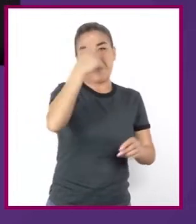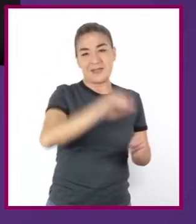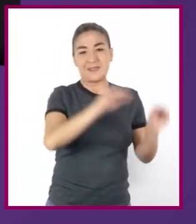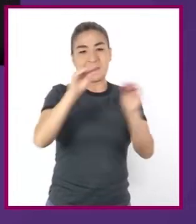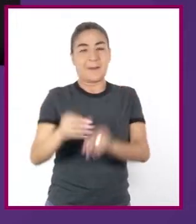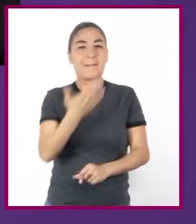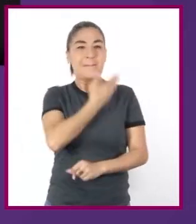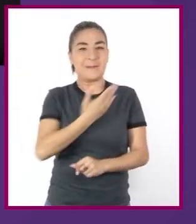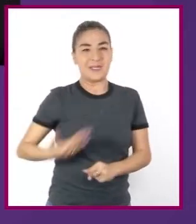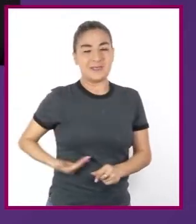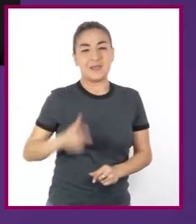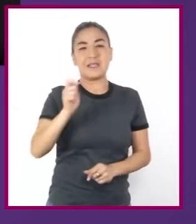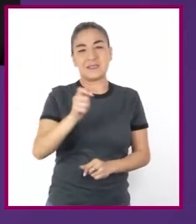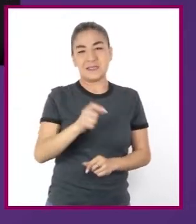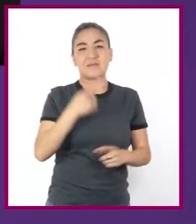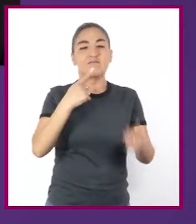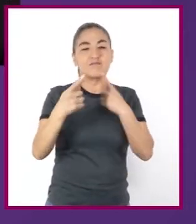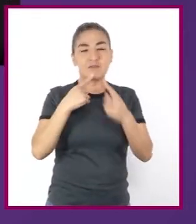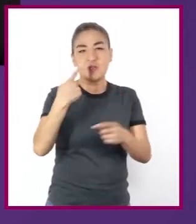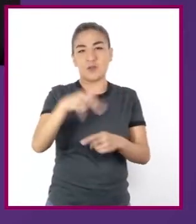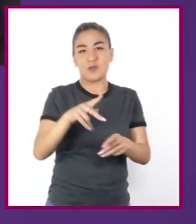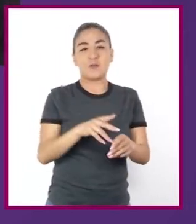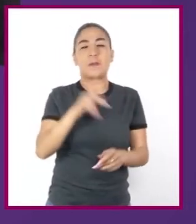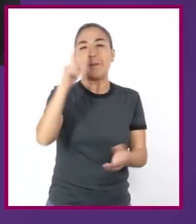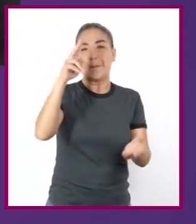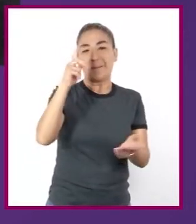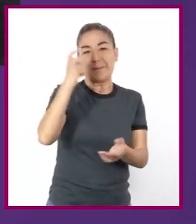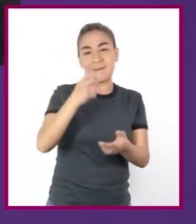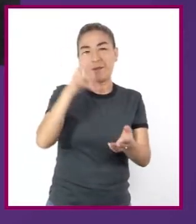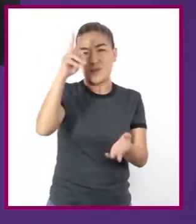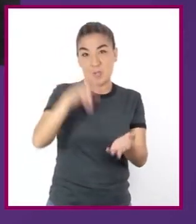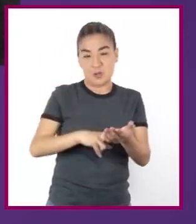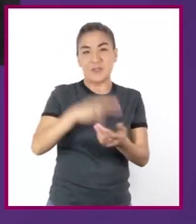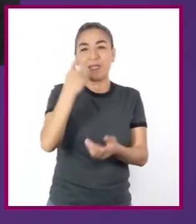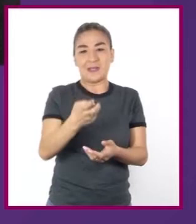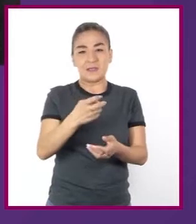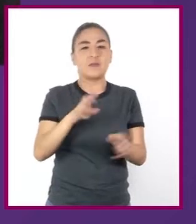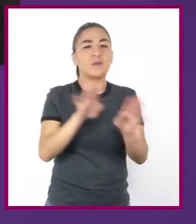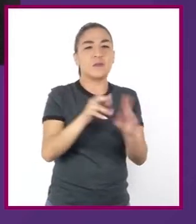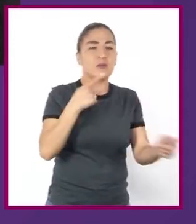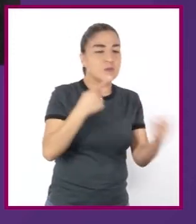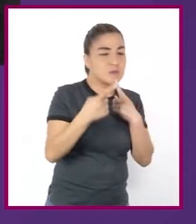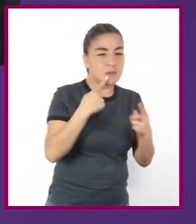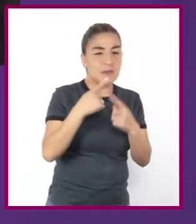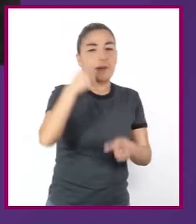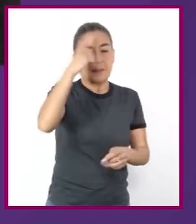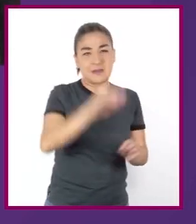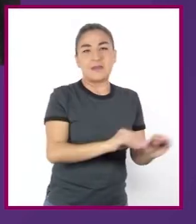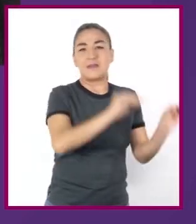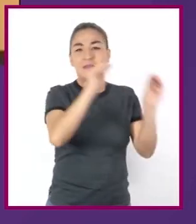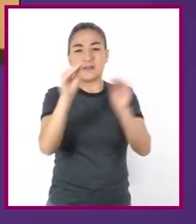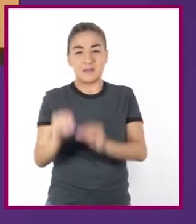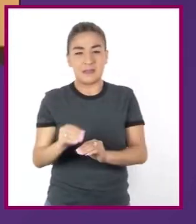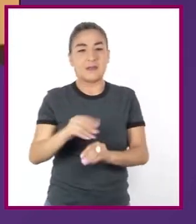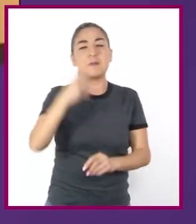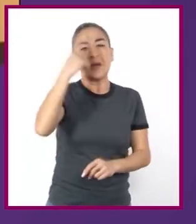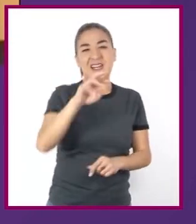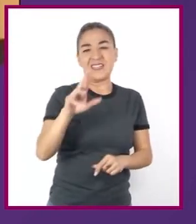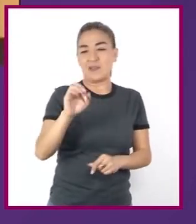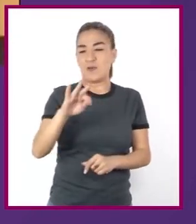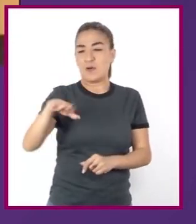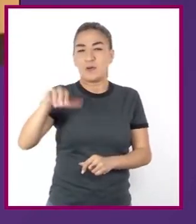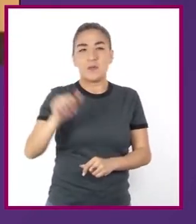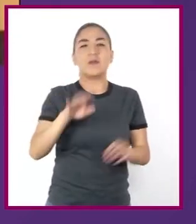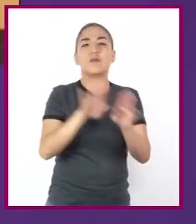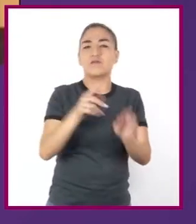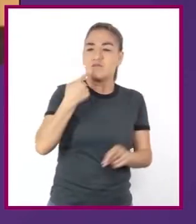por el Partido Democracia Social en el año 2000. En ese entonces, polemizó por sus posturas reformistas y por denunciar